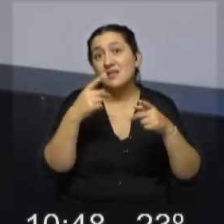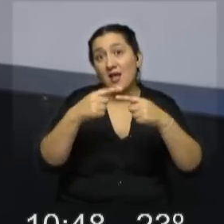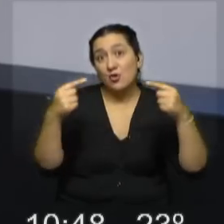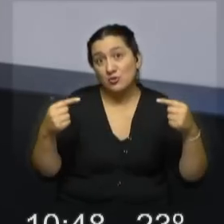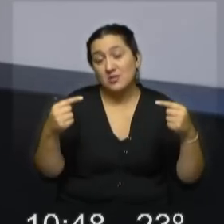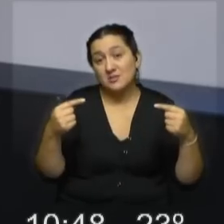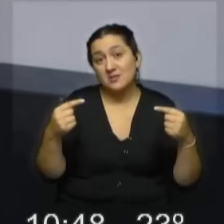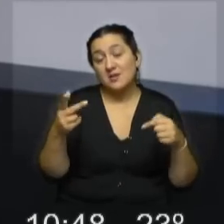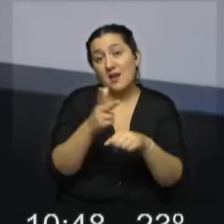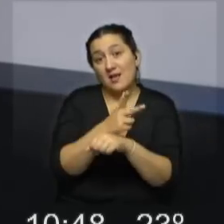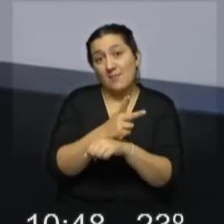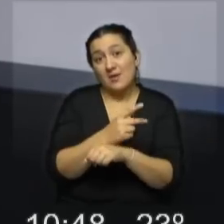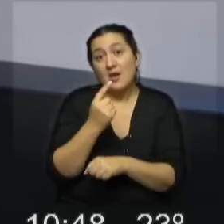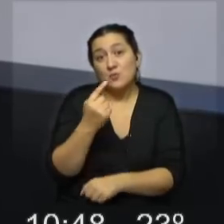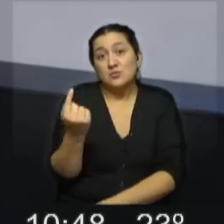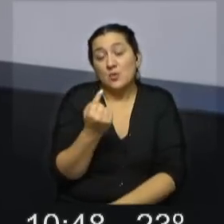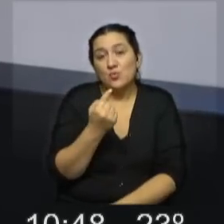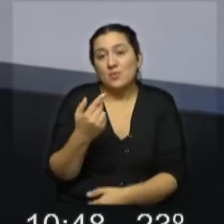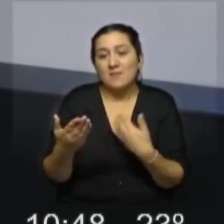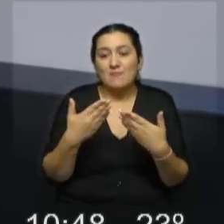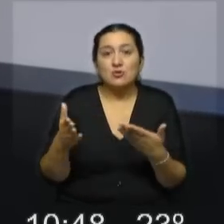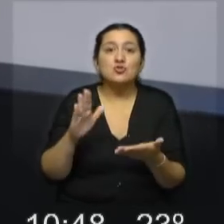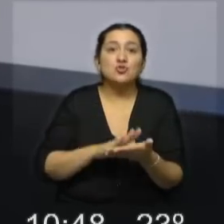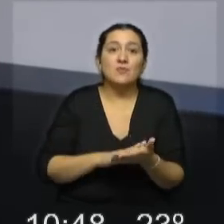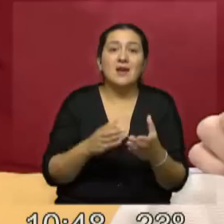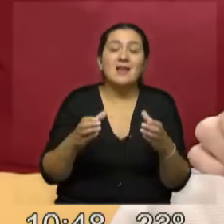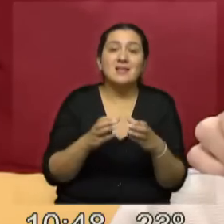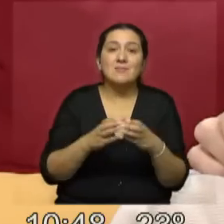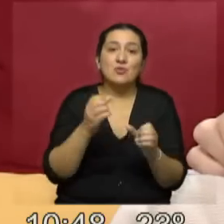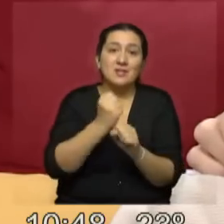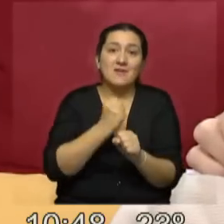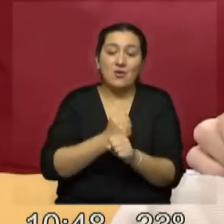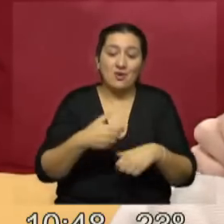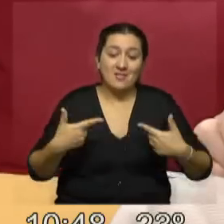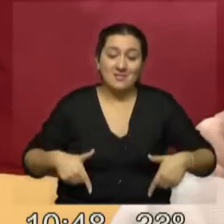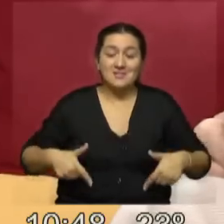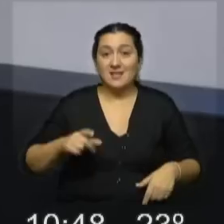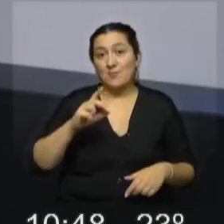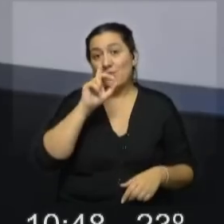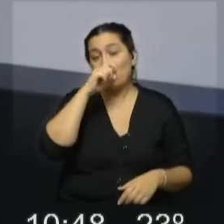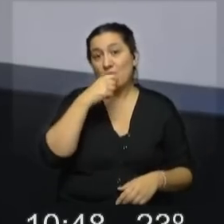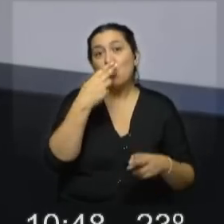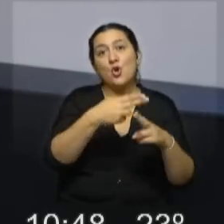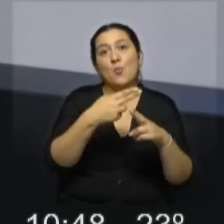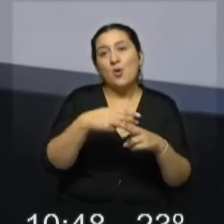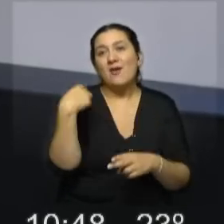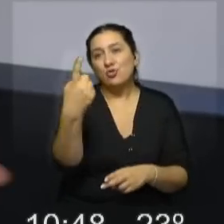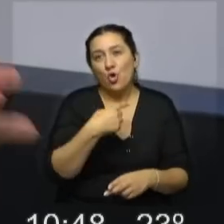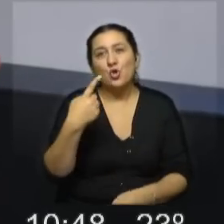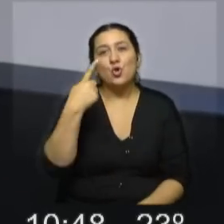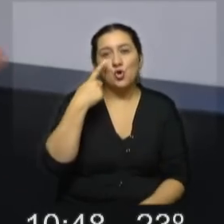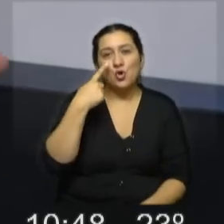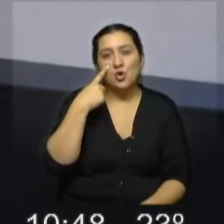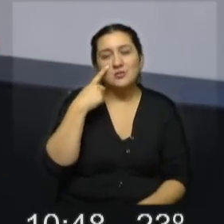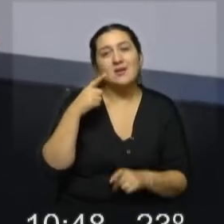del segundo que estuvo acá me habló del equipo de trabajo que tenemos en la intendencia y los nombró a todos los conoce eso